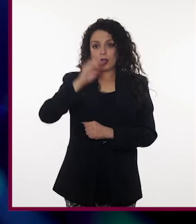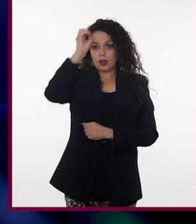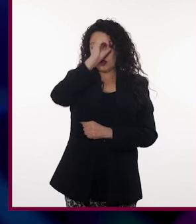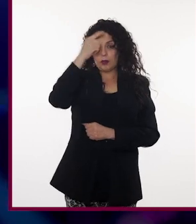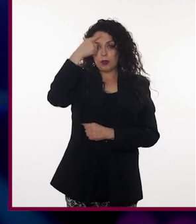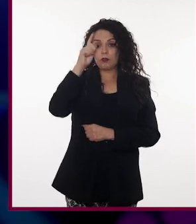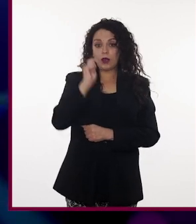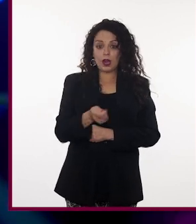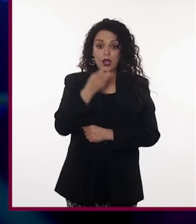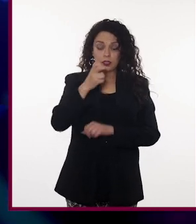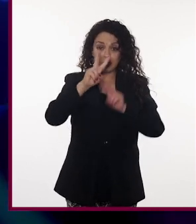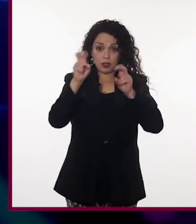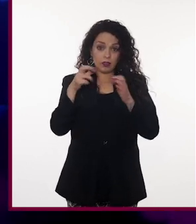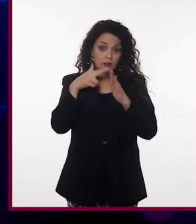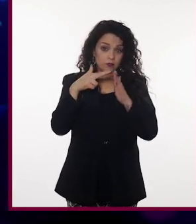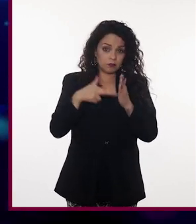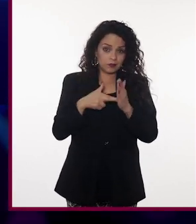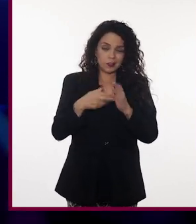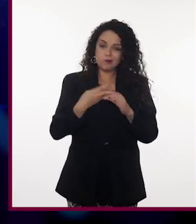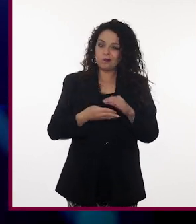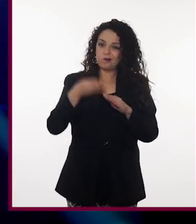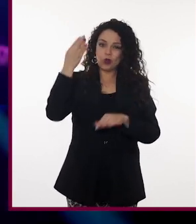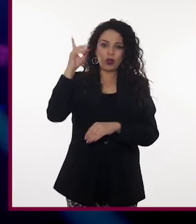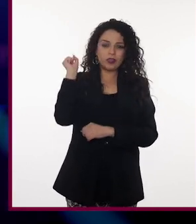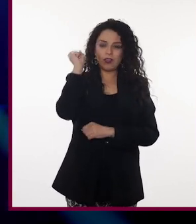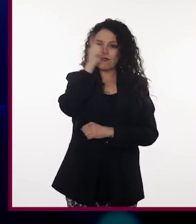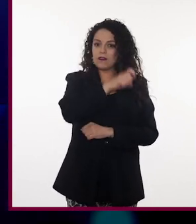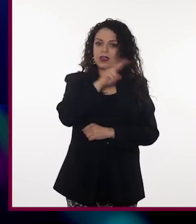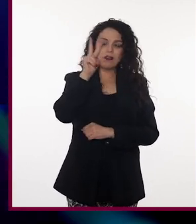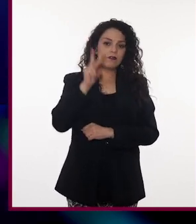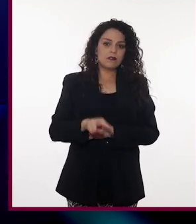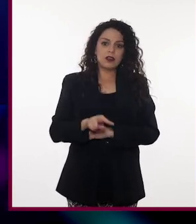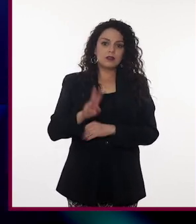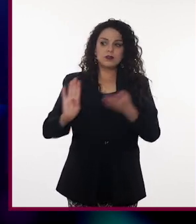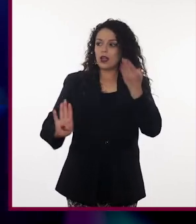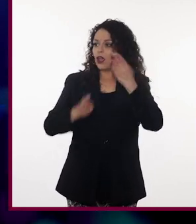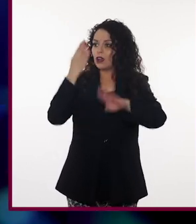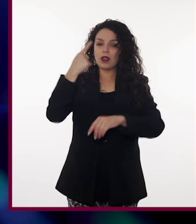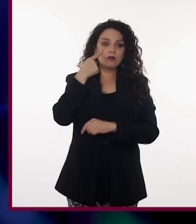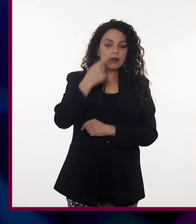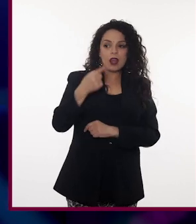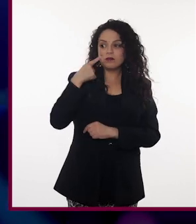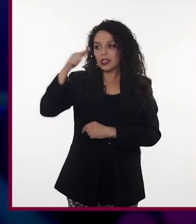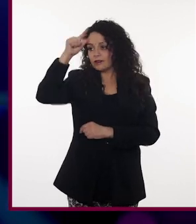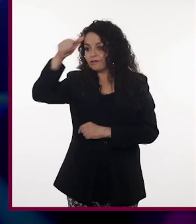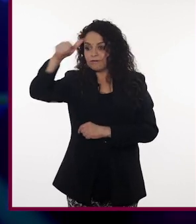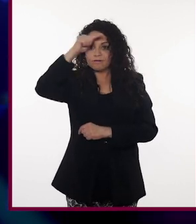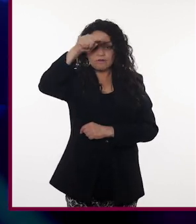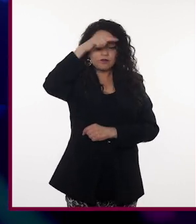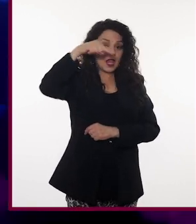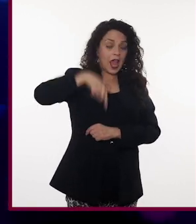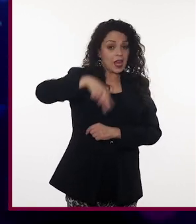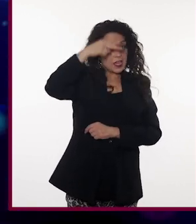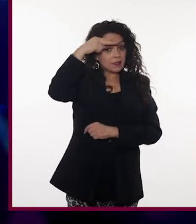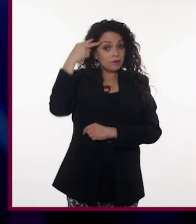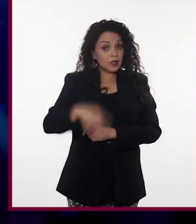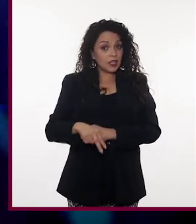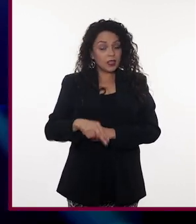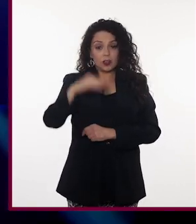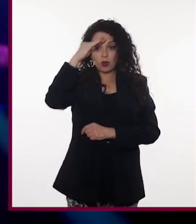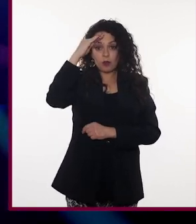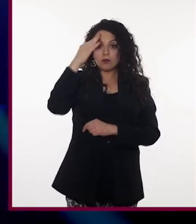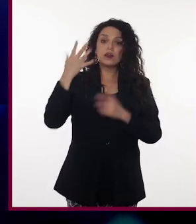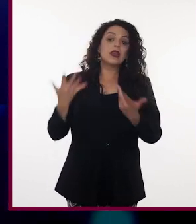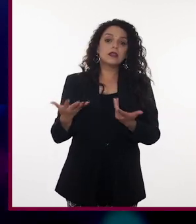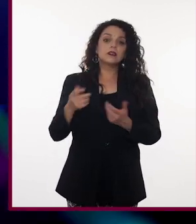regular el tema es complejo, y es lo que se está encontrando en todo el mundo. En México se está buscando seguir